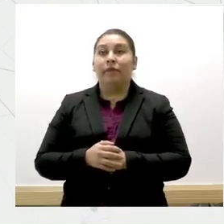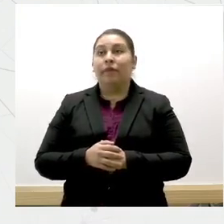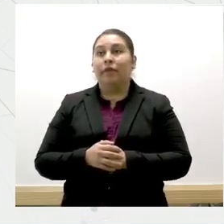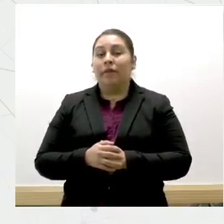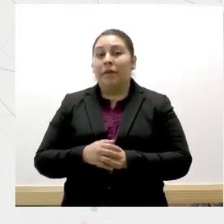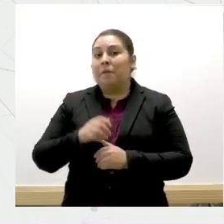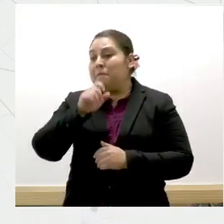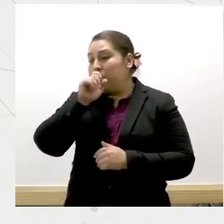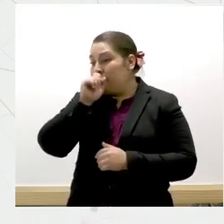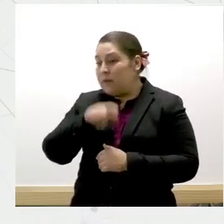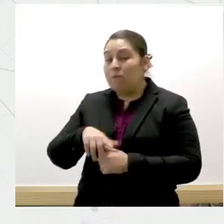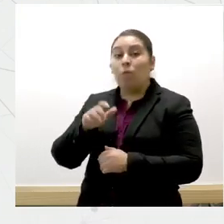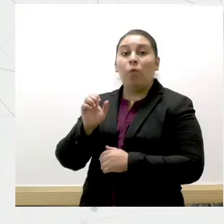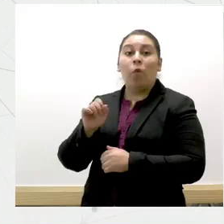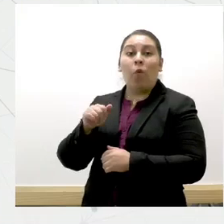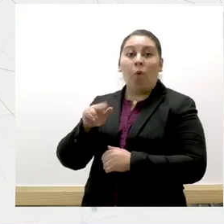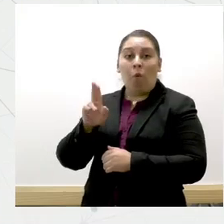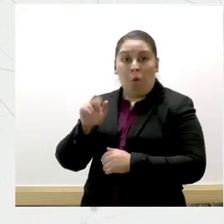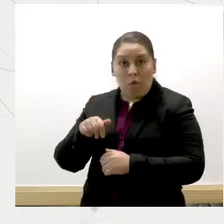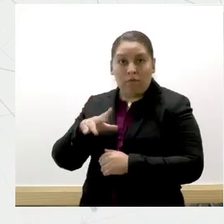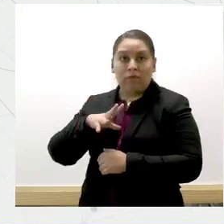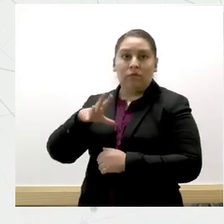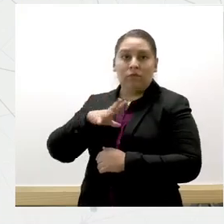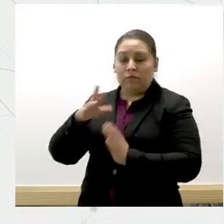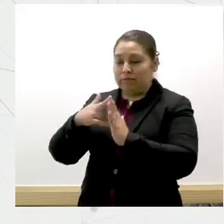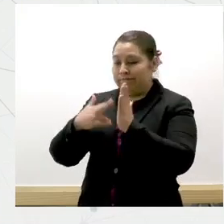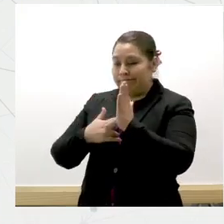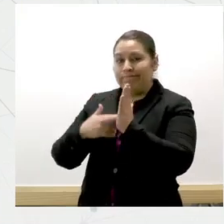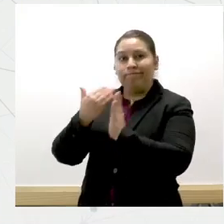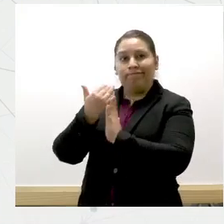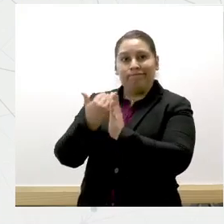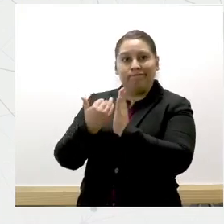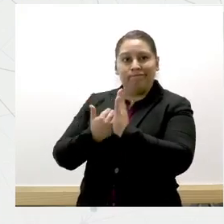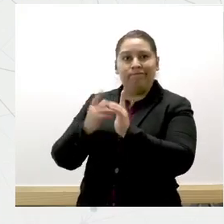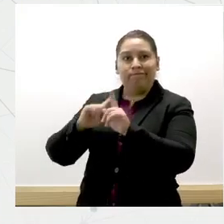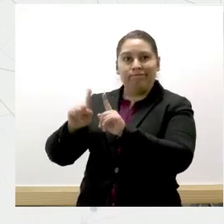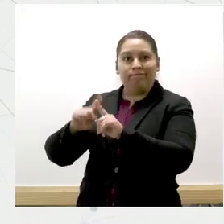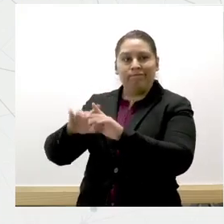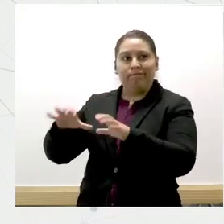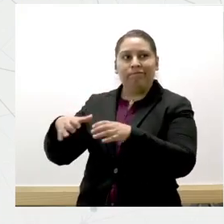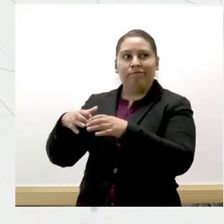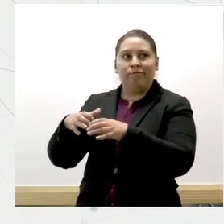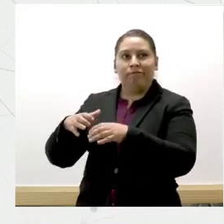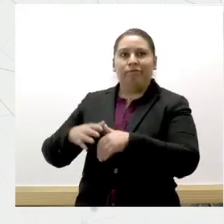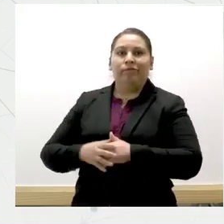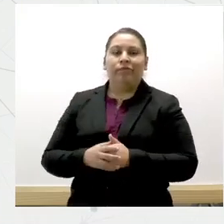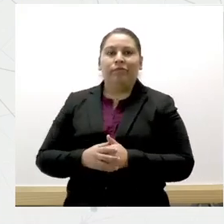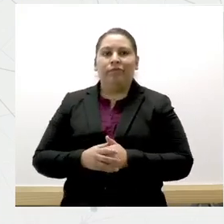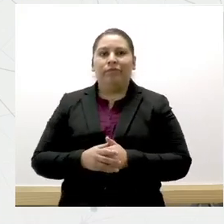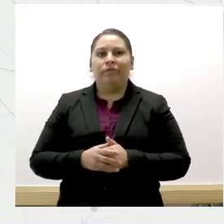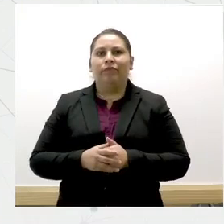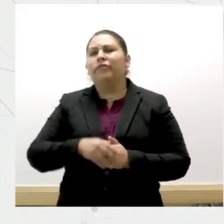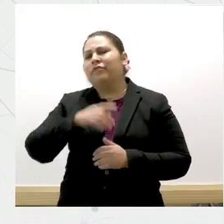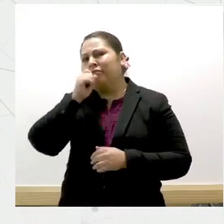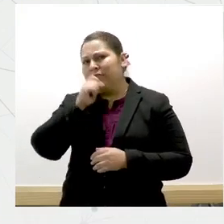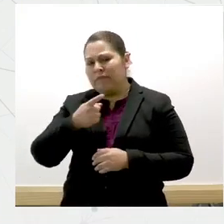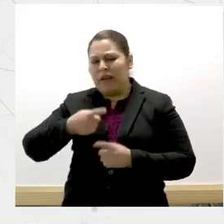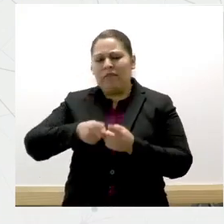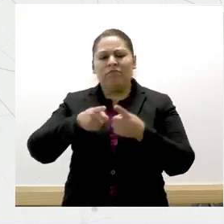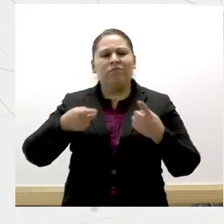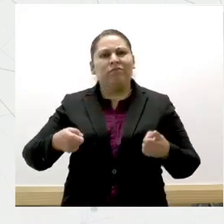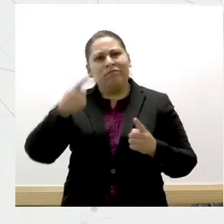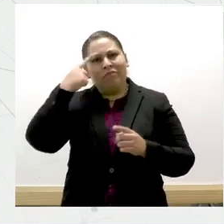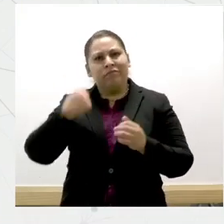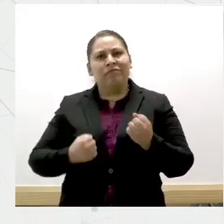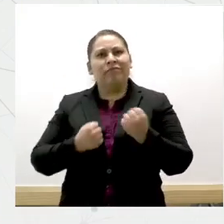¿no?, estas recomendaciones de esa ética de la inteligencia artificial para que fomente un crecimiento integrador, un desarrollo sostenible, el bienestar de las personas,